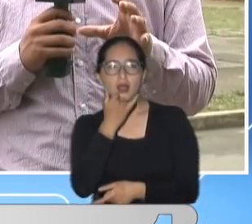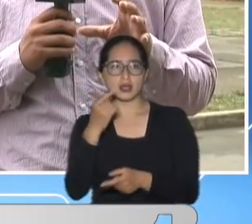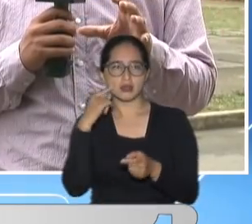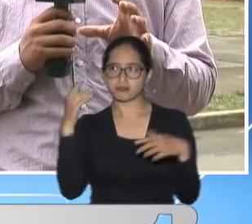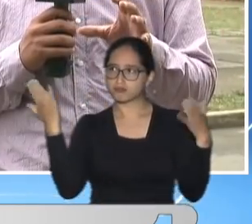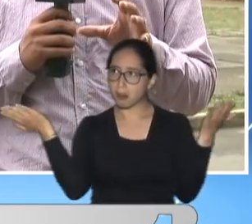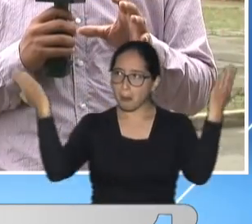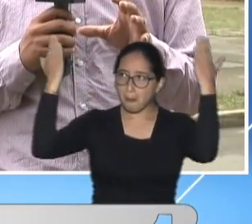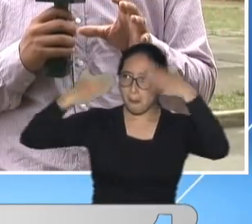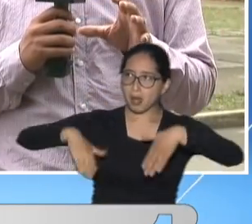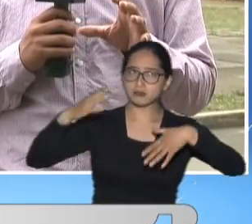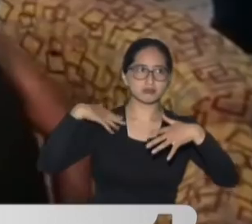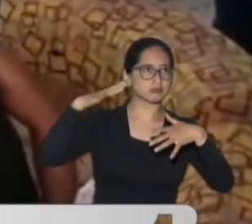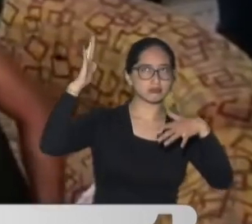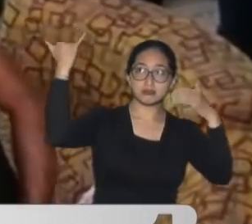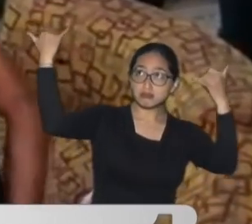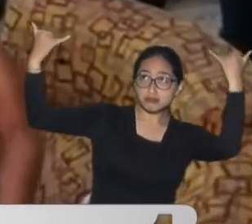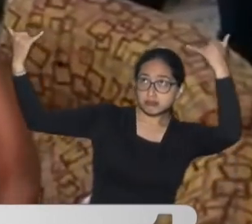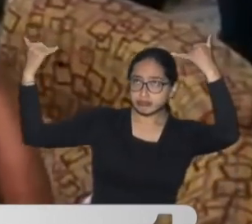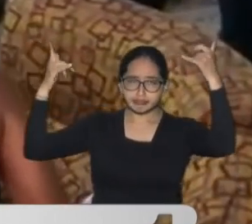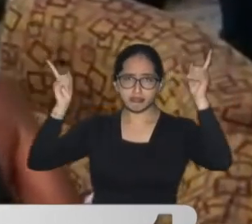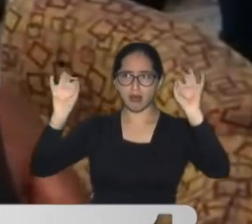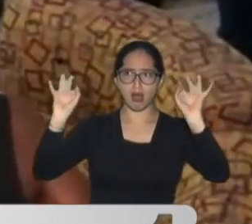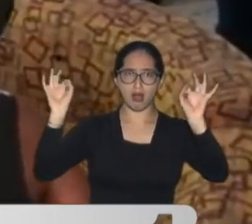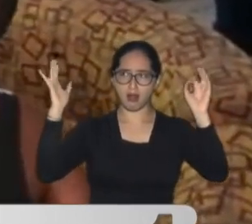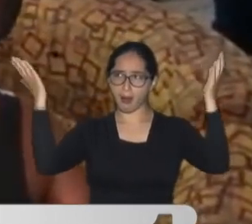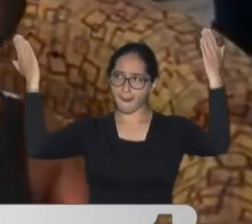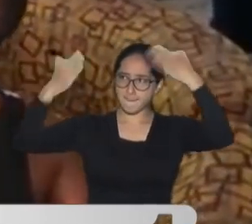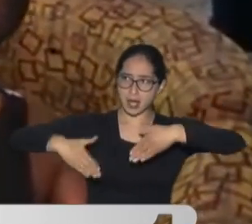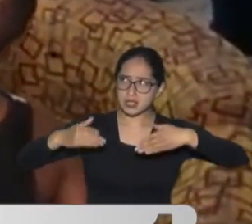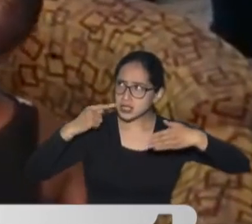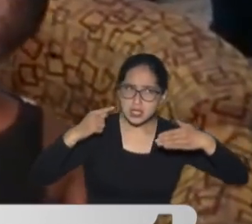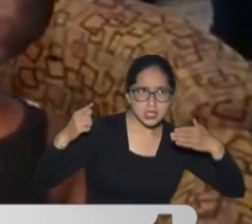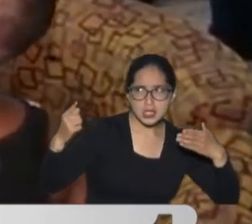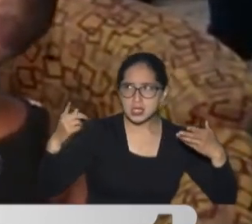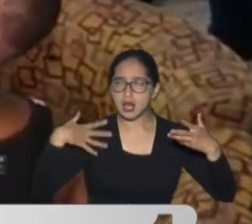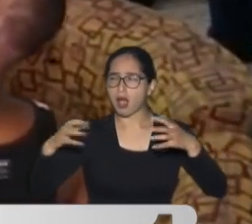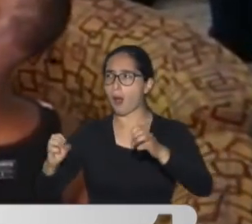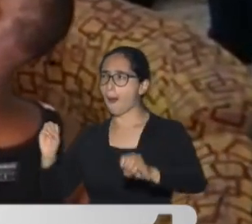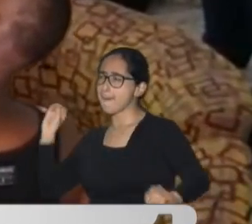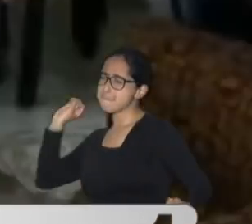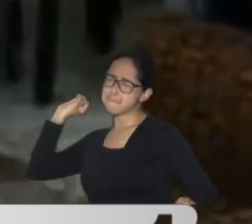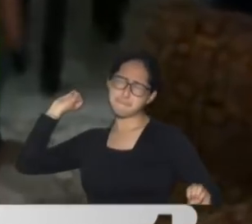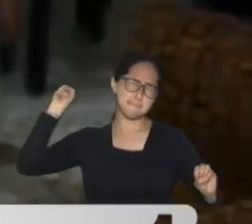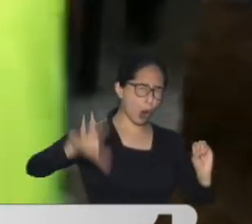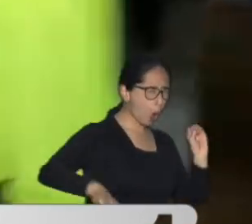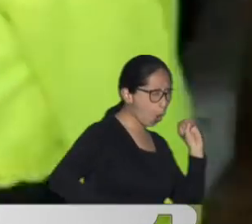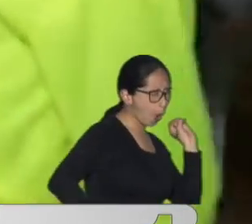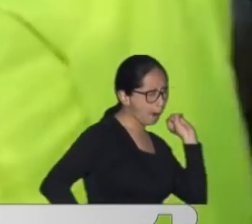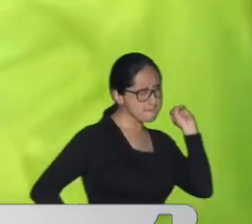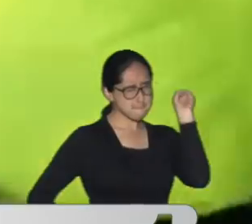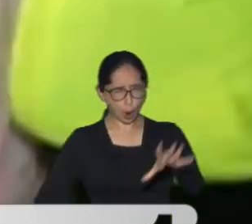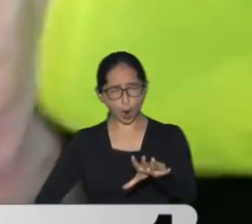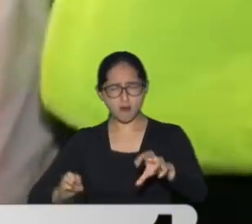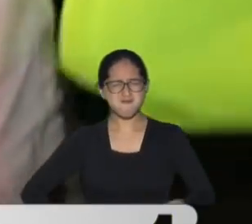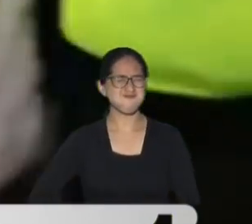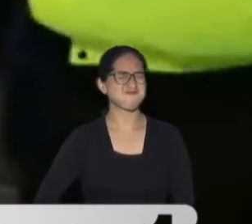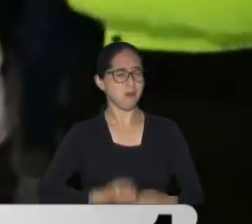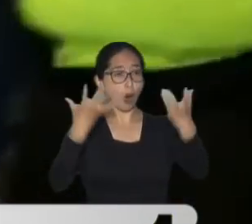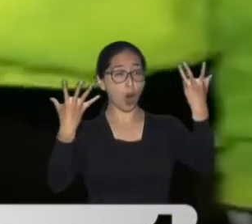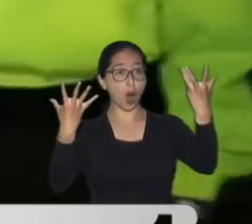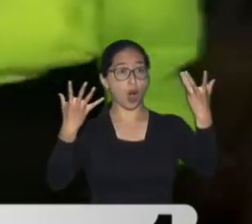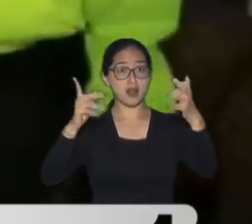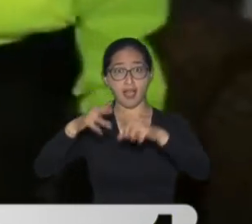por la cámara de videovigilancia y lanzaron la granada. No solamente causó afectación al CAI de la policía, sino también a varias